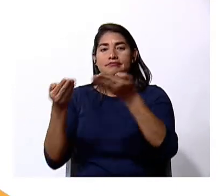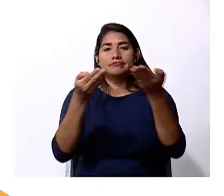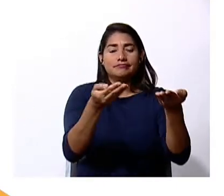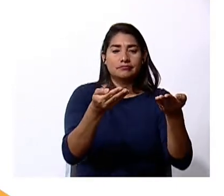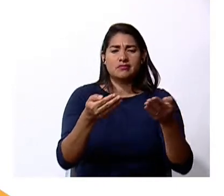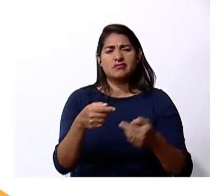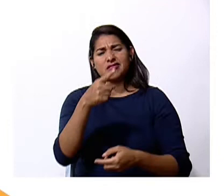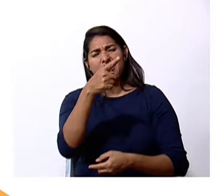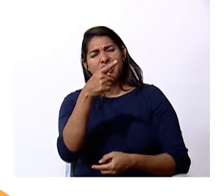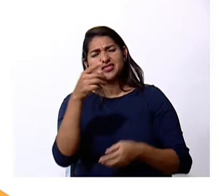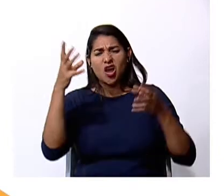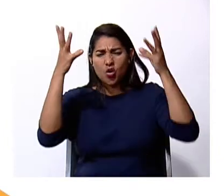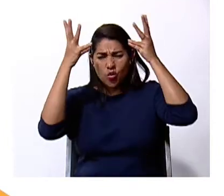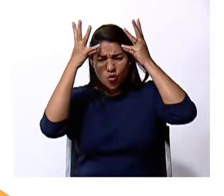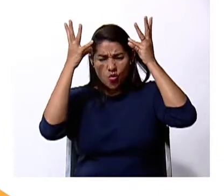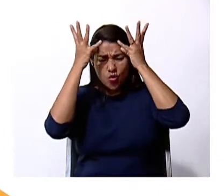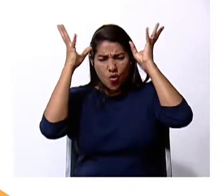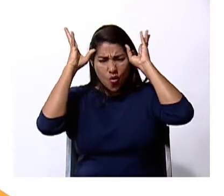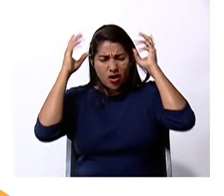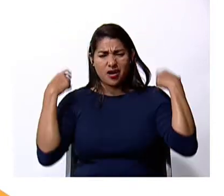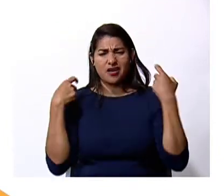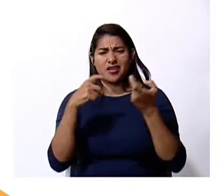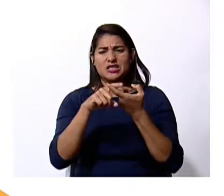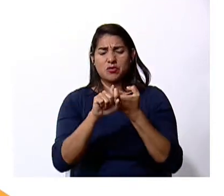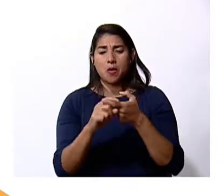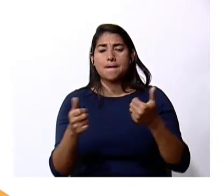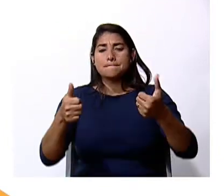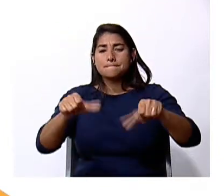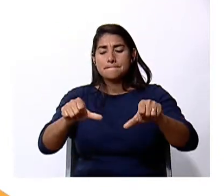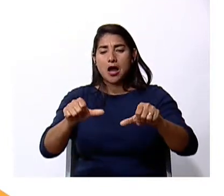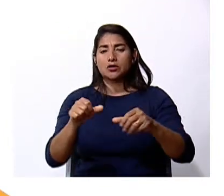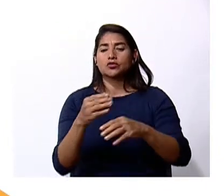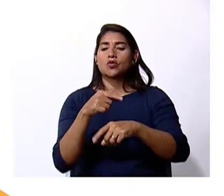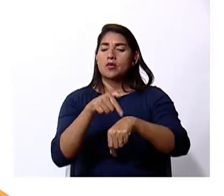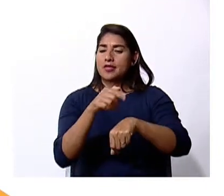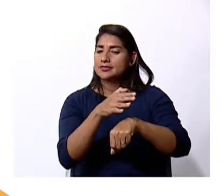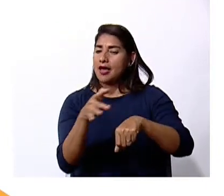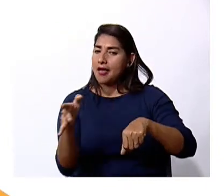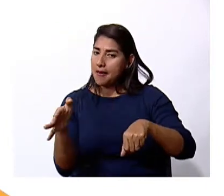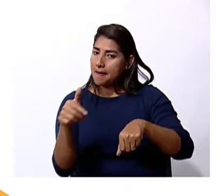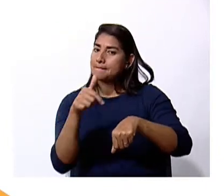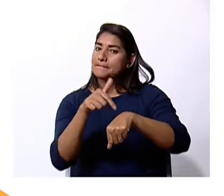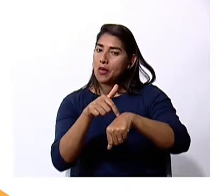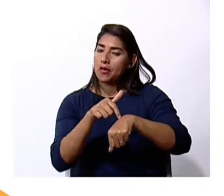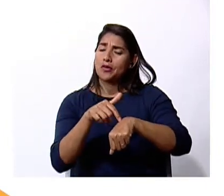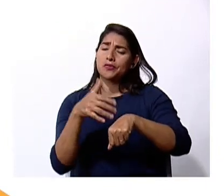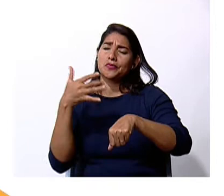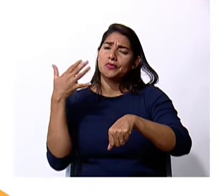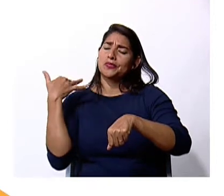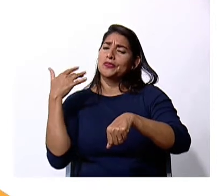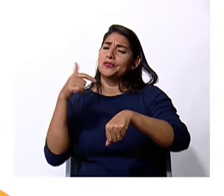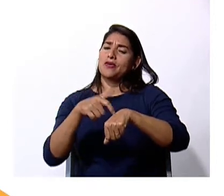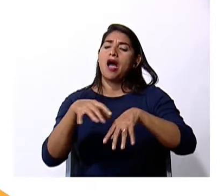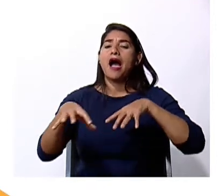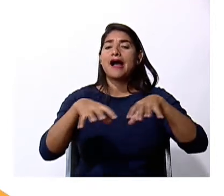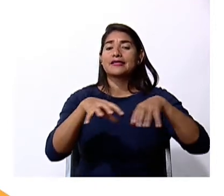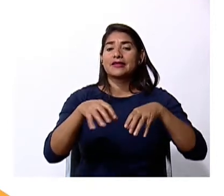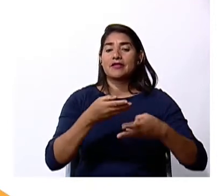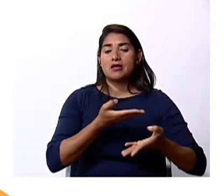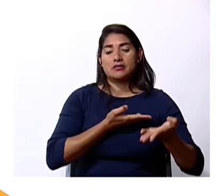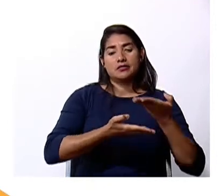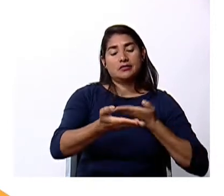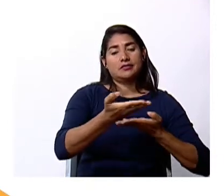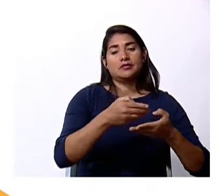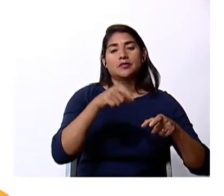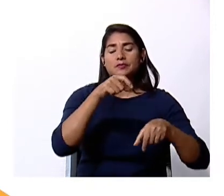corona. A esto se le llamó pacto colonial. En ese entonces la actividad comercial